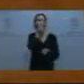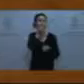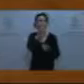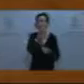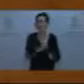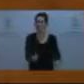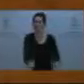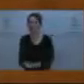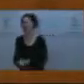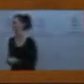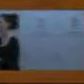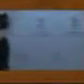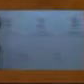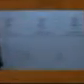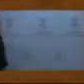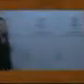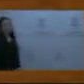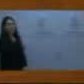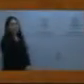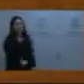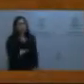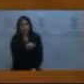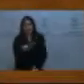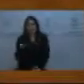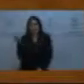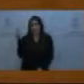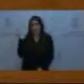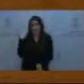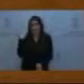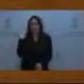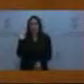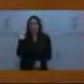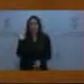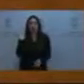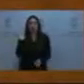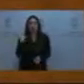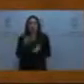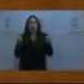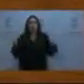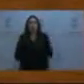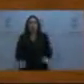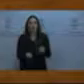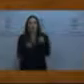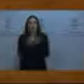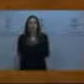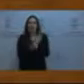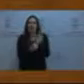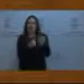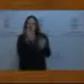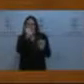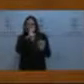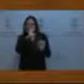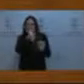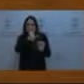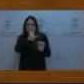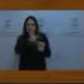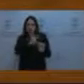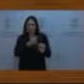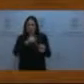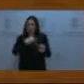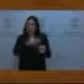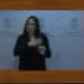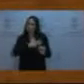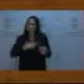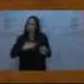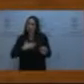facilite sus datos. La pasada semana se hacía público un dato que nos llamó poderosamente la atención y sobre el cual nos gustaría también